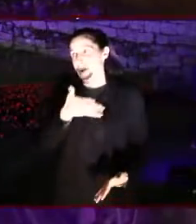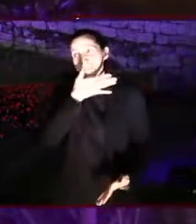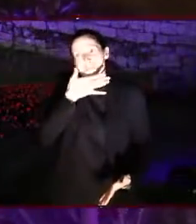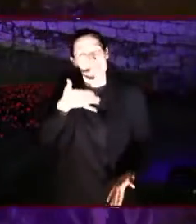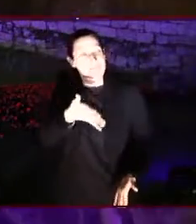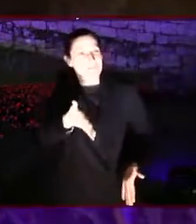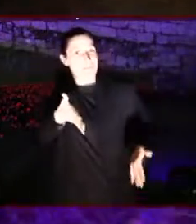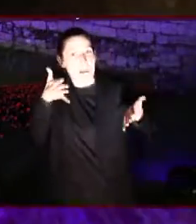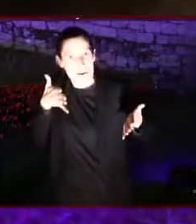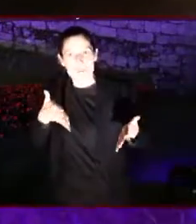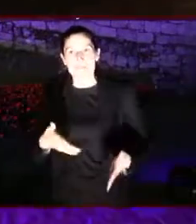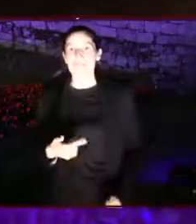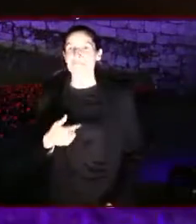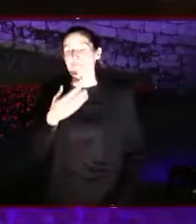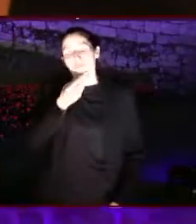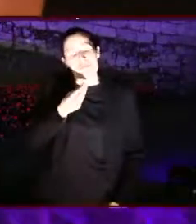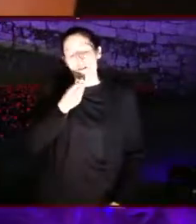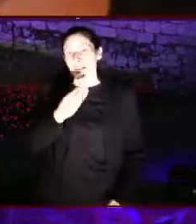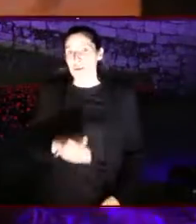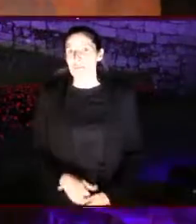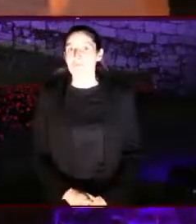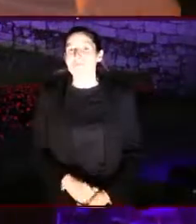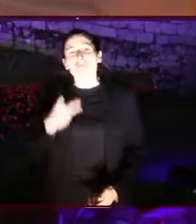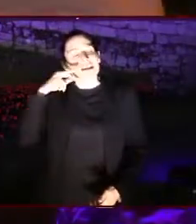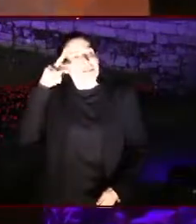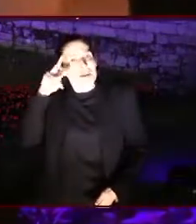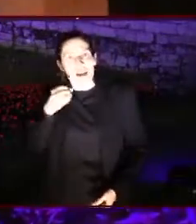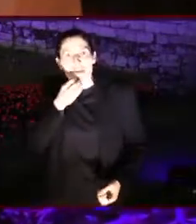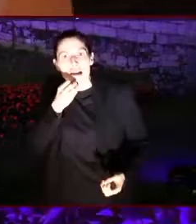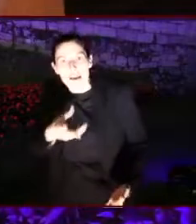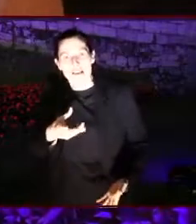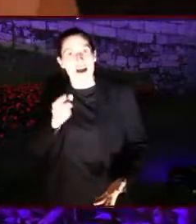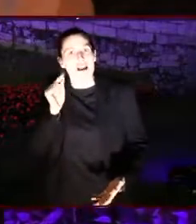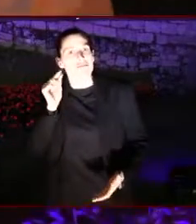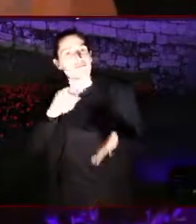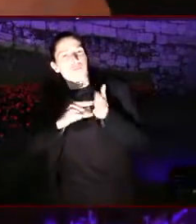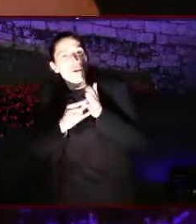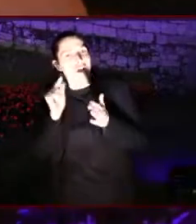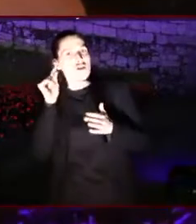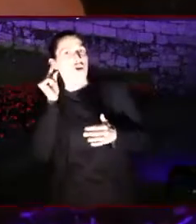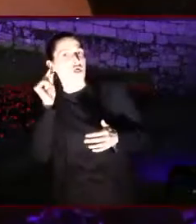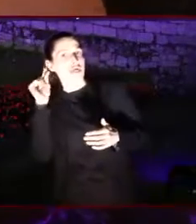Moi bonito. E a experiencia, o paso por Descubreas, que tal? Muy bien.